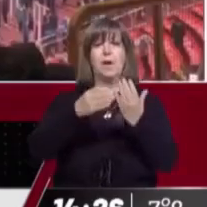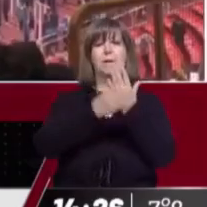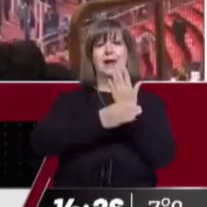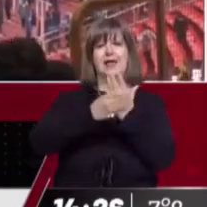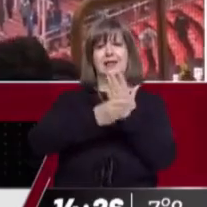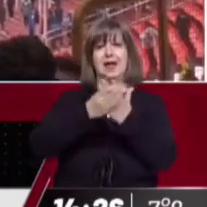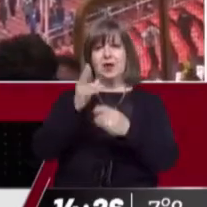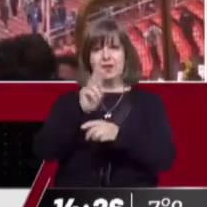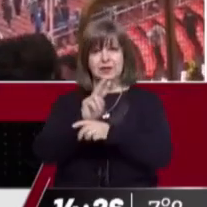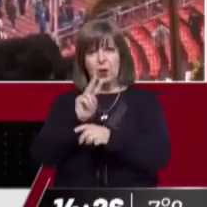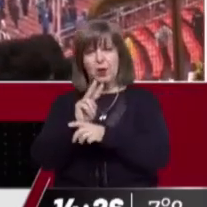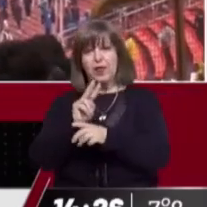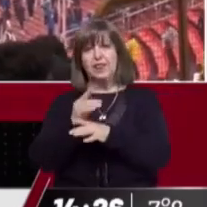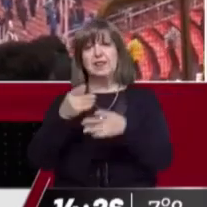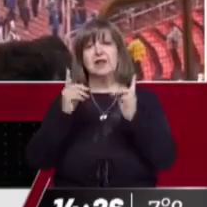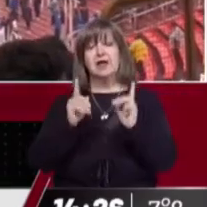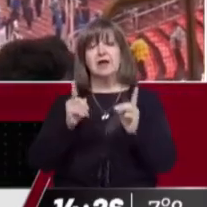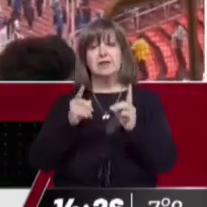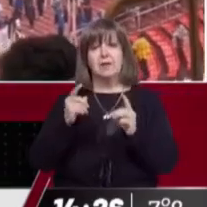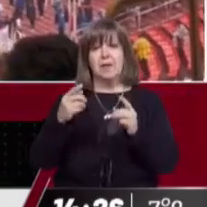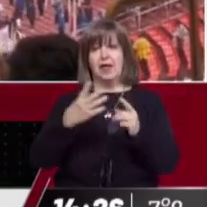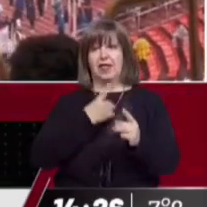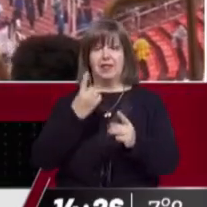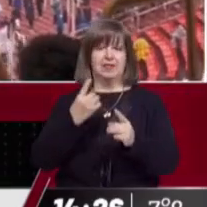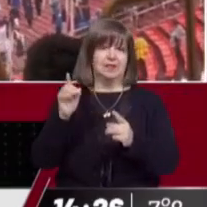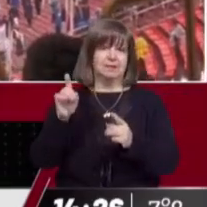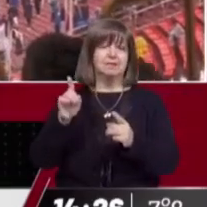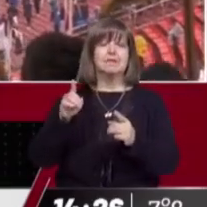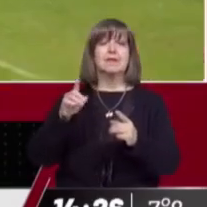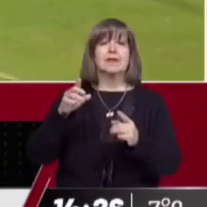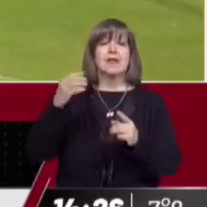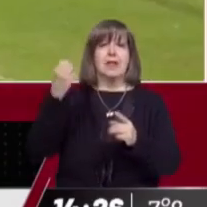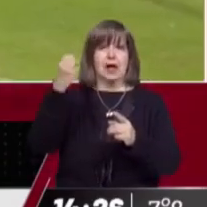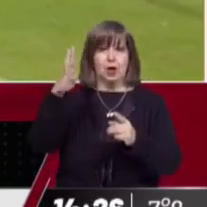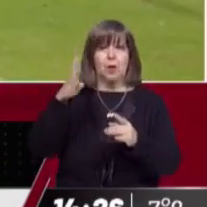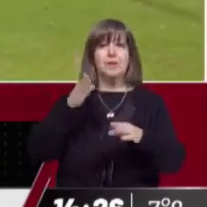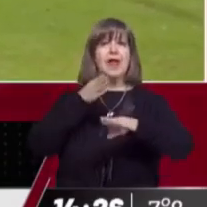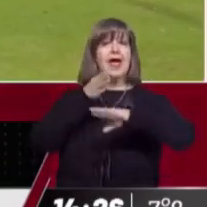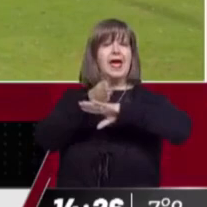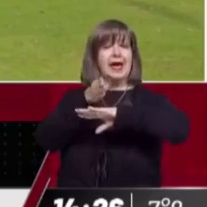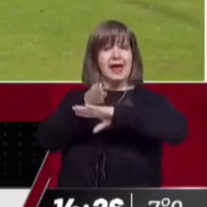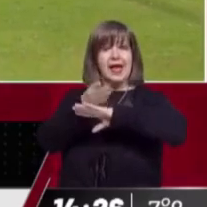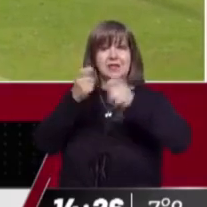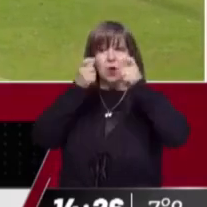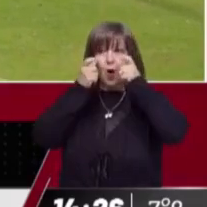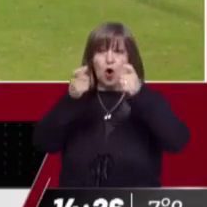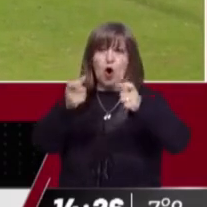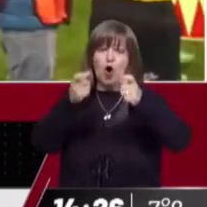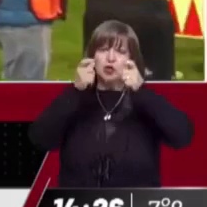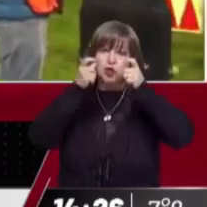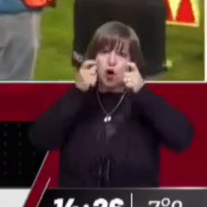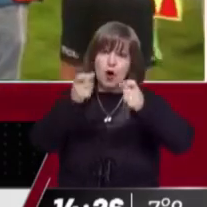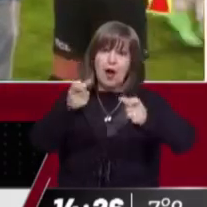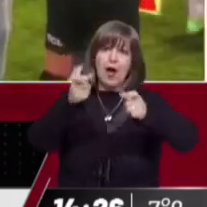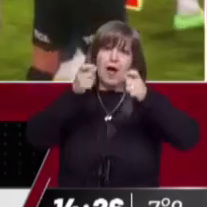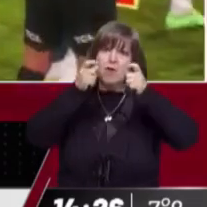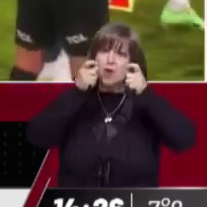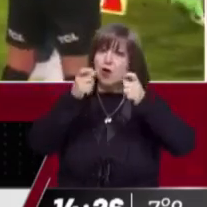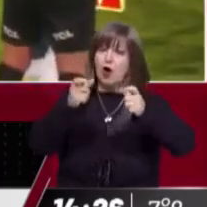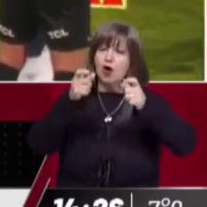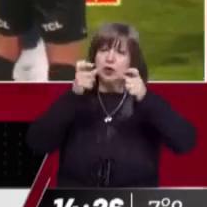de Seguridad y los dirigentes del club para que el ingreso sea controlado todo